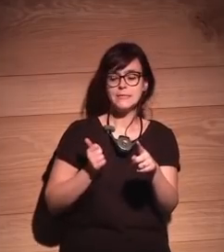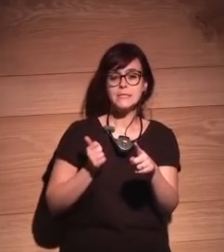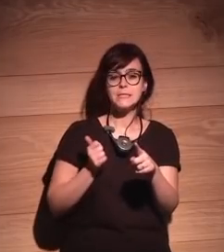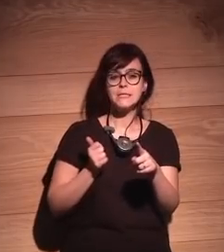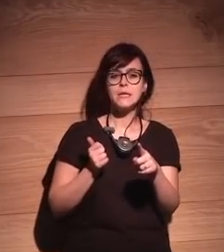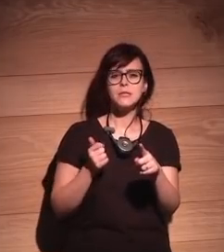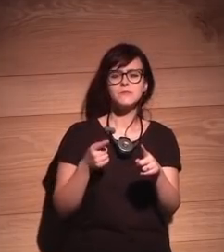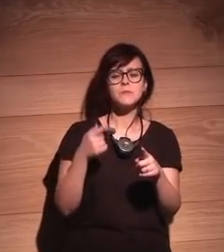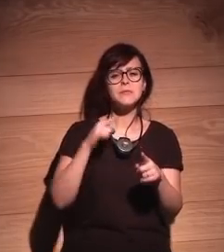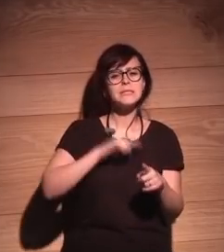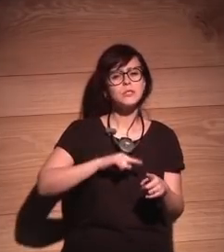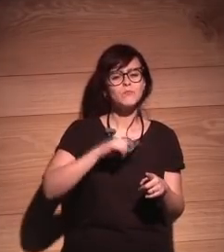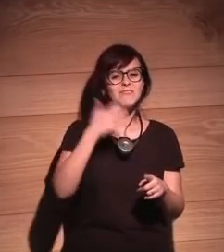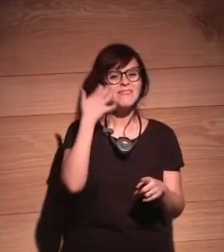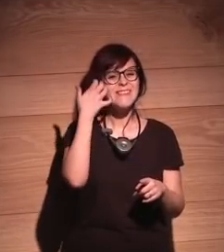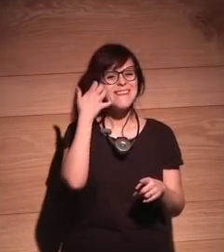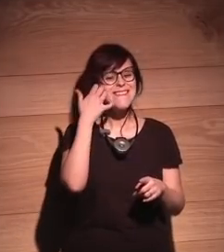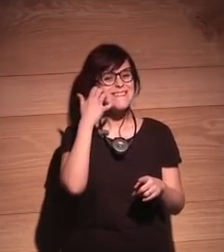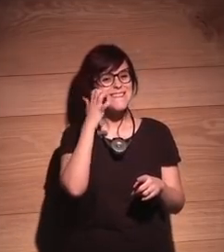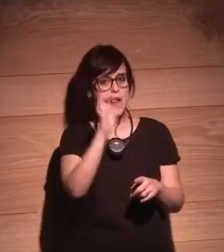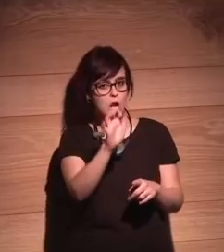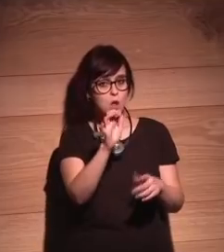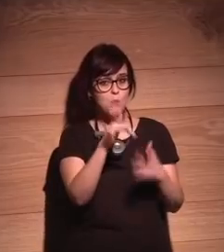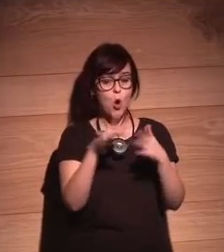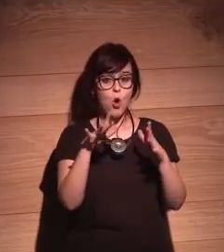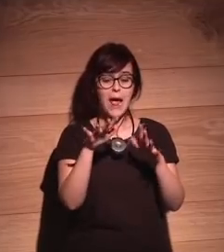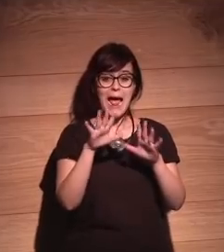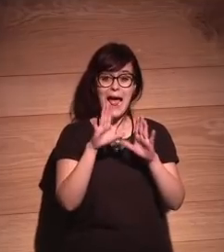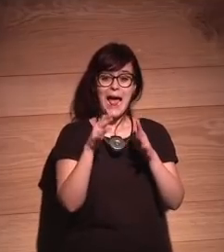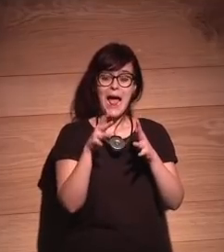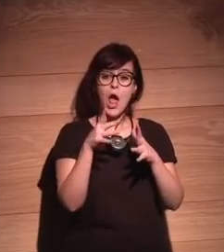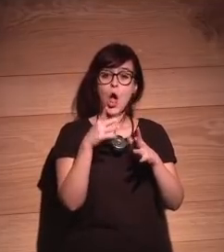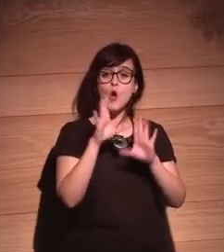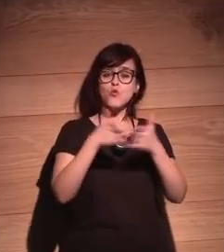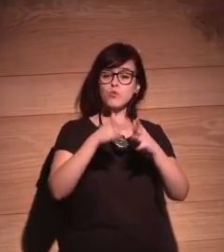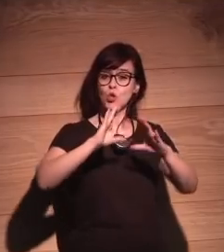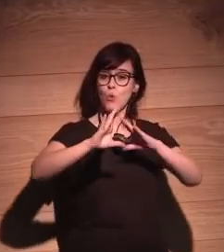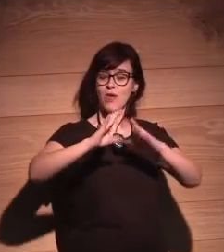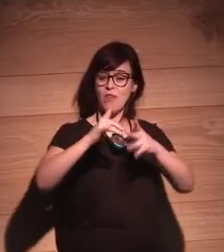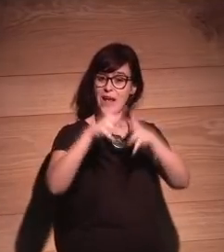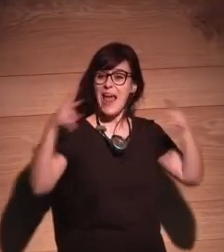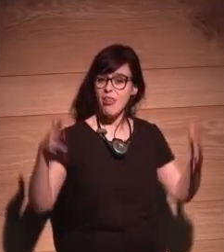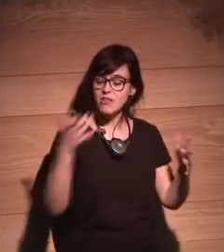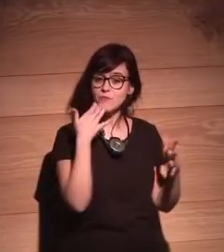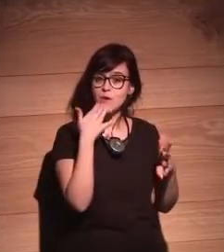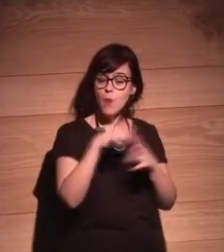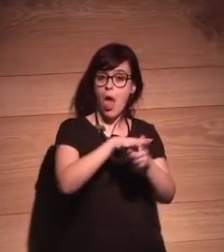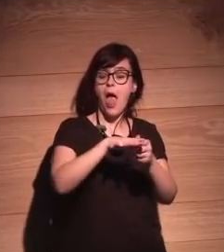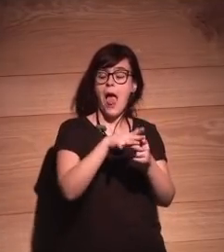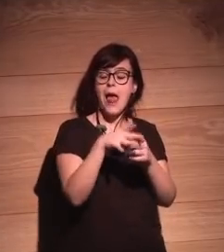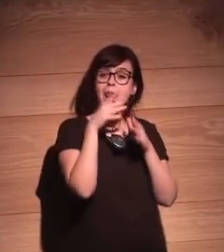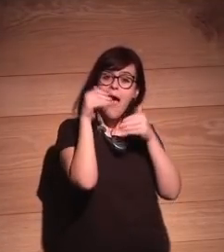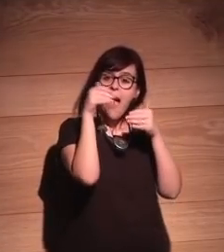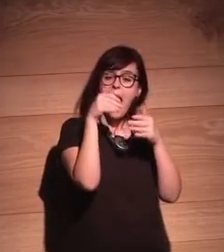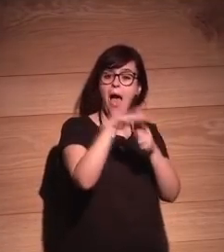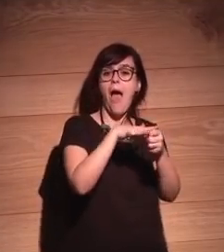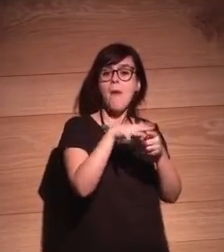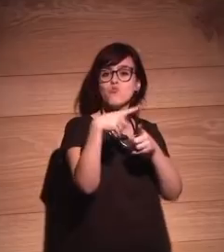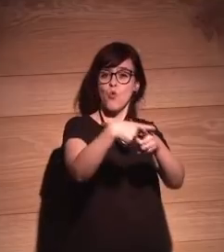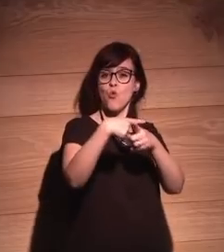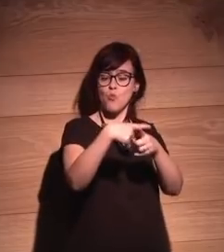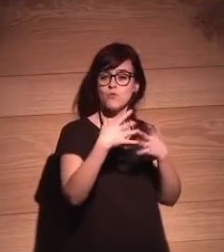que me extraña la poca apuesta de los grandes grupos de comunicación por áreas tan importantes como justamente el bien común, es decir,